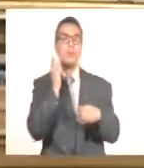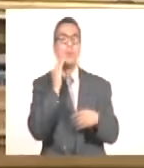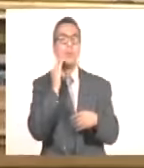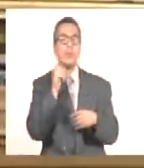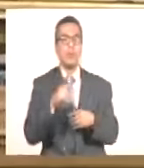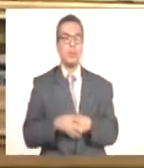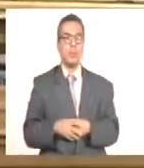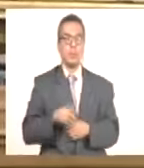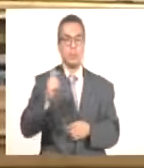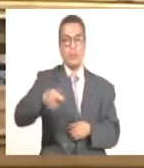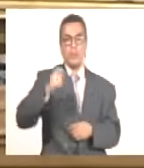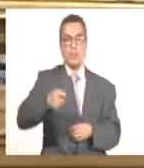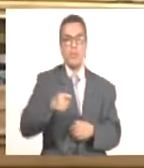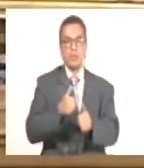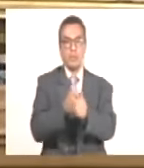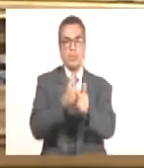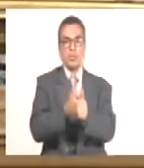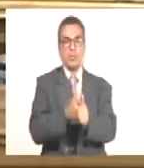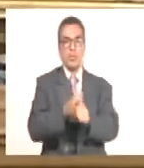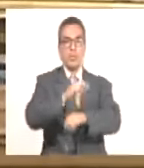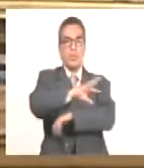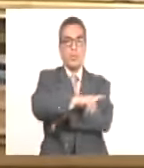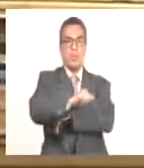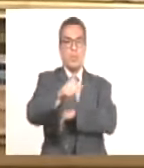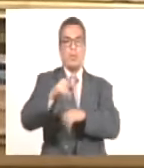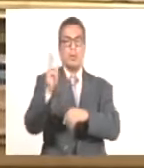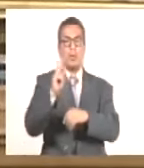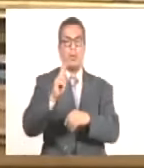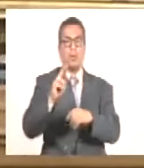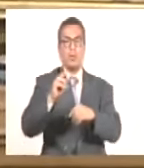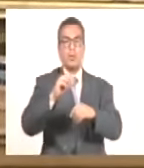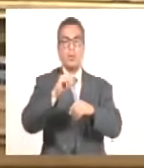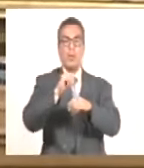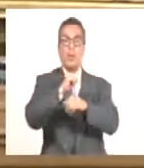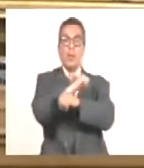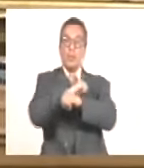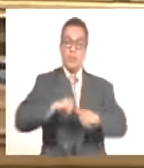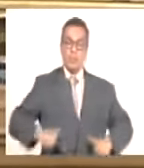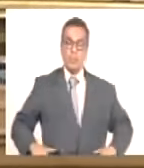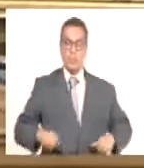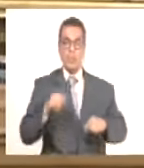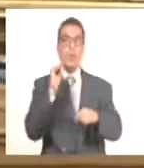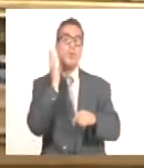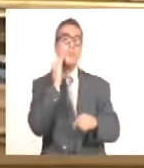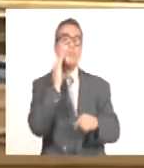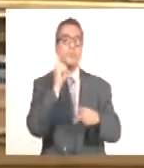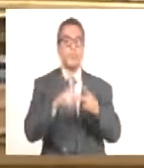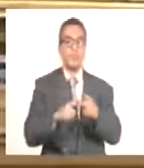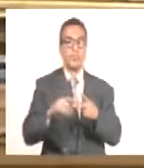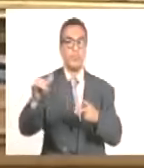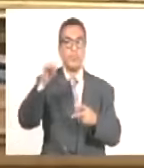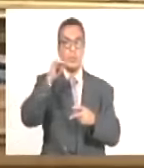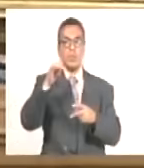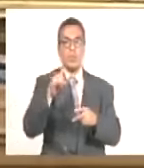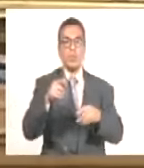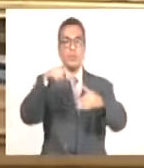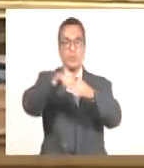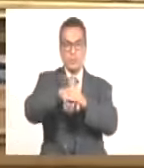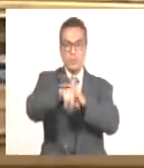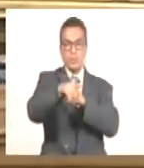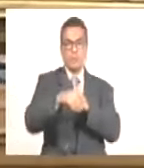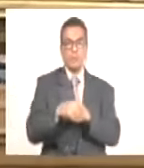ejemplo el juicio que se le sigue por estafa en la República de Portugal, o por ejemplo la denuncia que fue